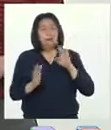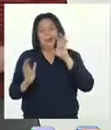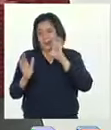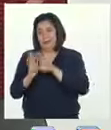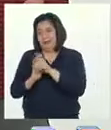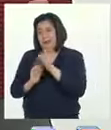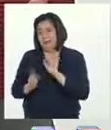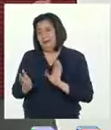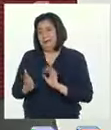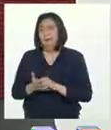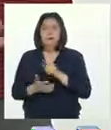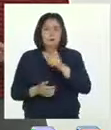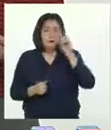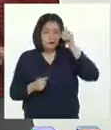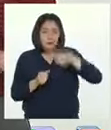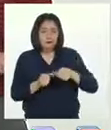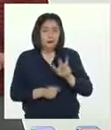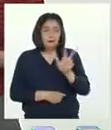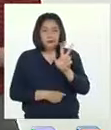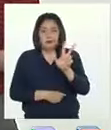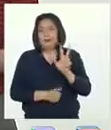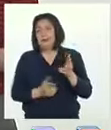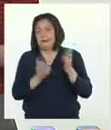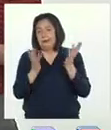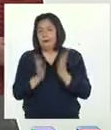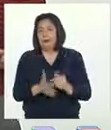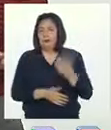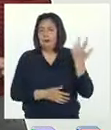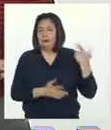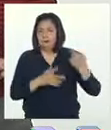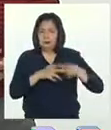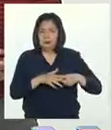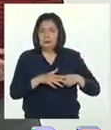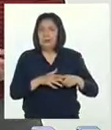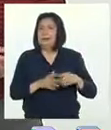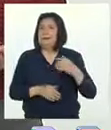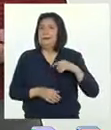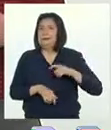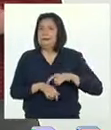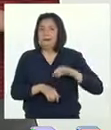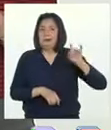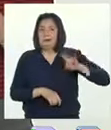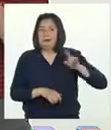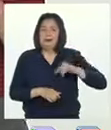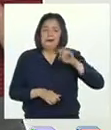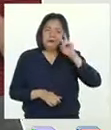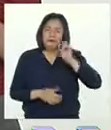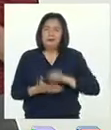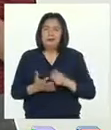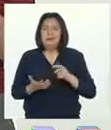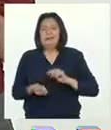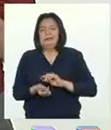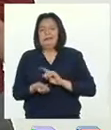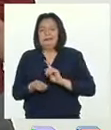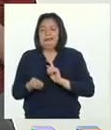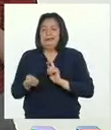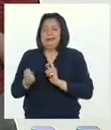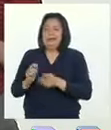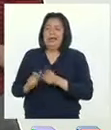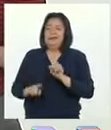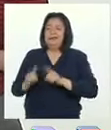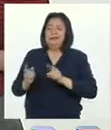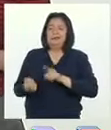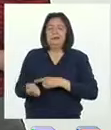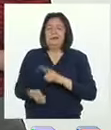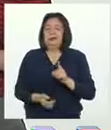ejemplo. Como recordarán, ellos son tres estudiantes que desde que empezó el estado de emergencia han ido adquiriendo ciertos